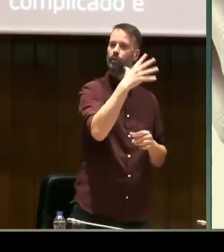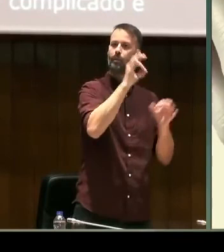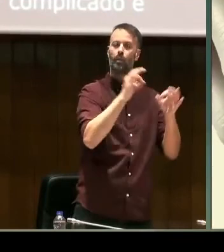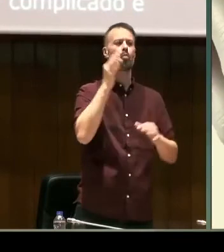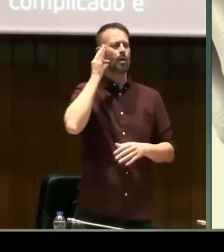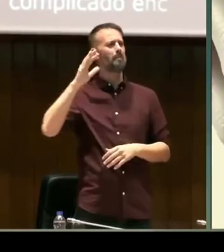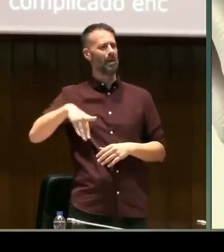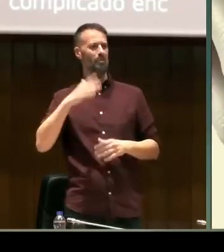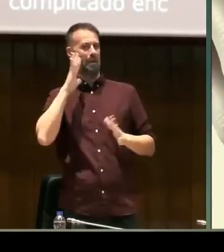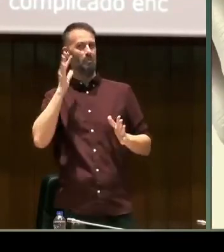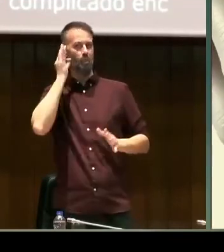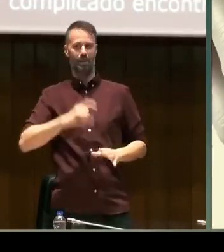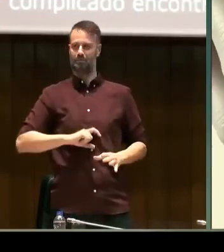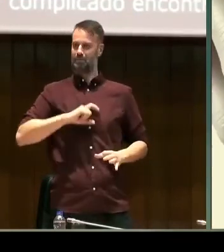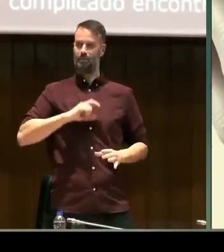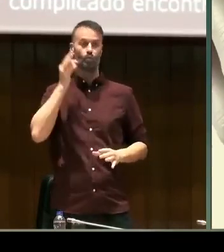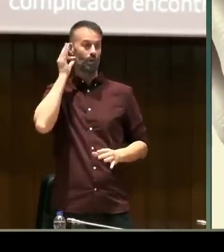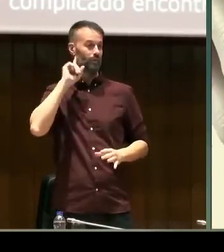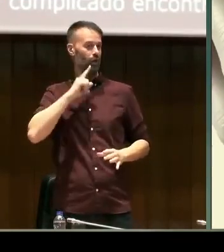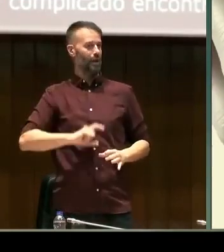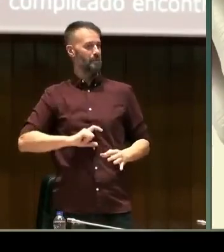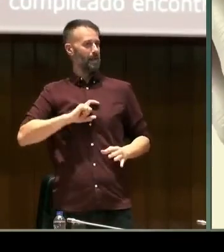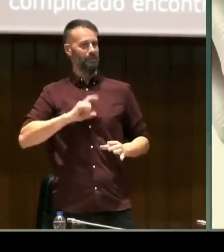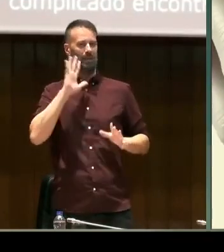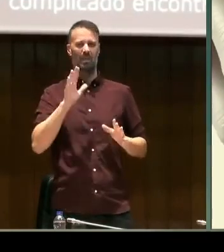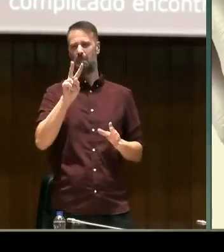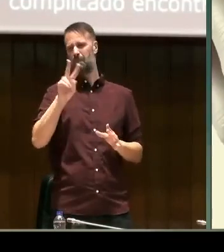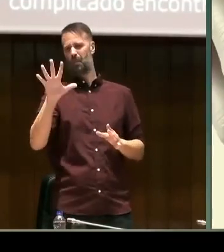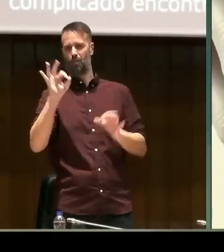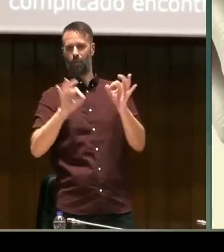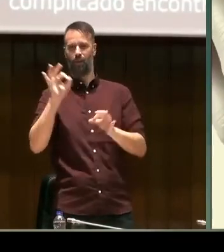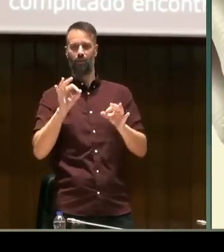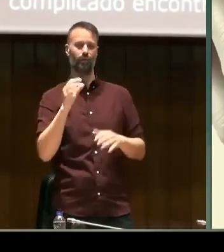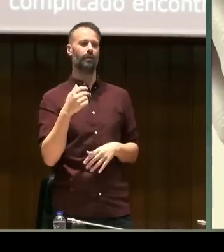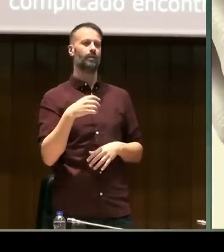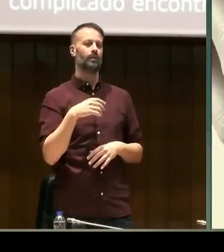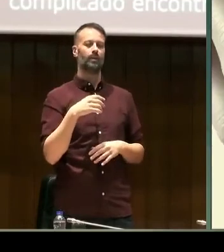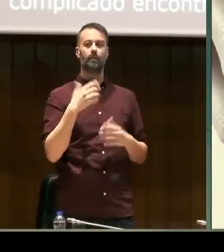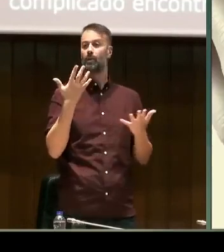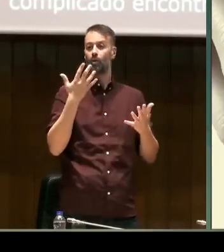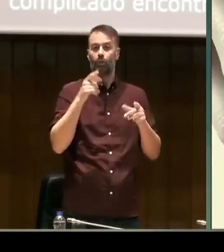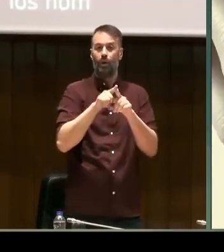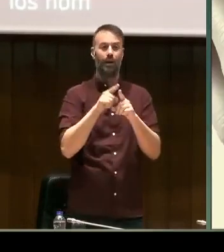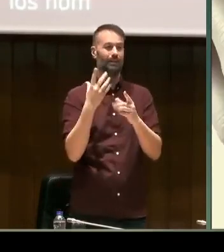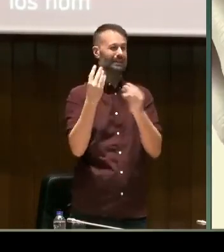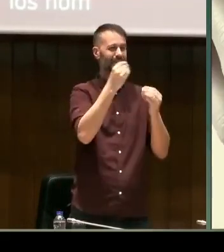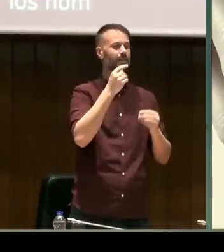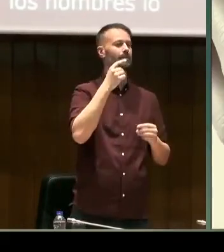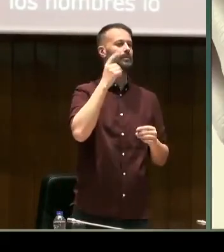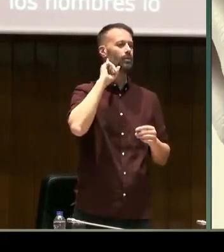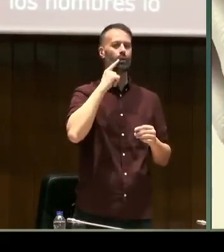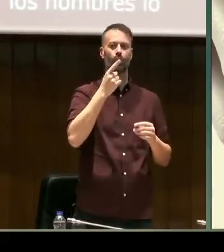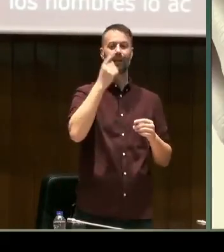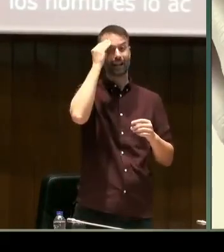les resulta imposible encontrar trabajo. El porcentaje es menos entre la población femenina, parece que tienen mejor autoestima que los hombres